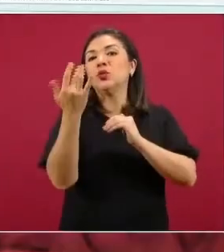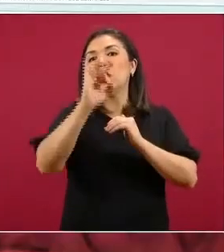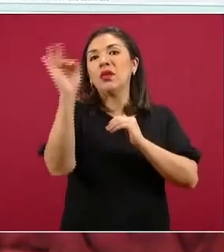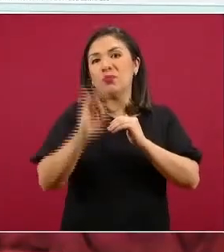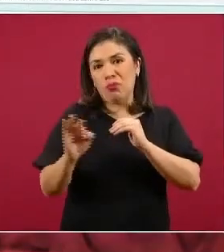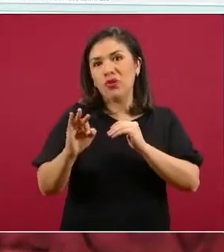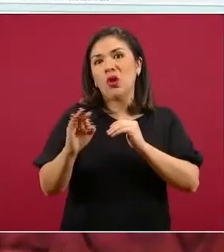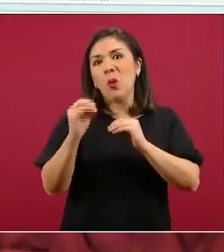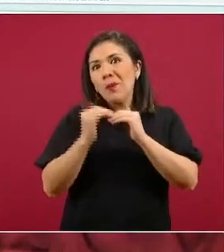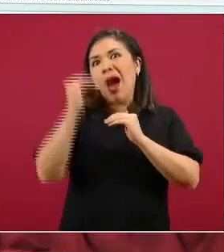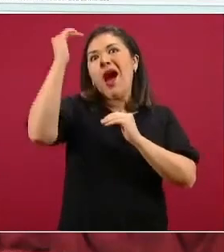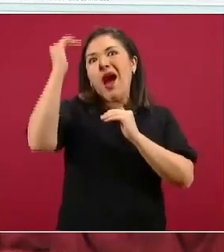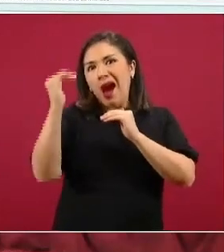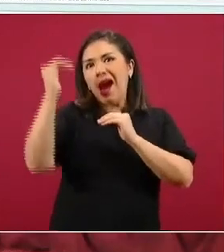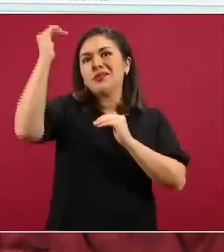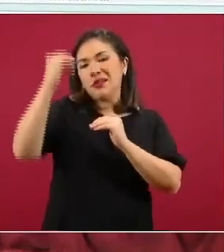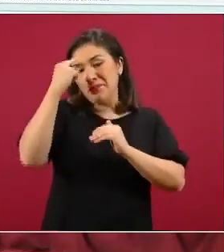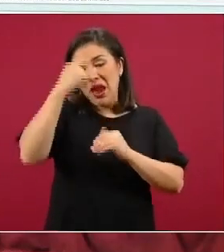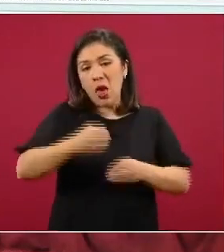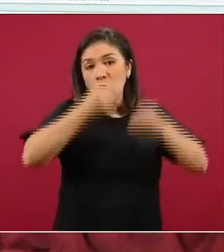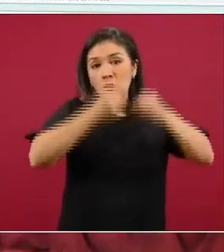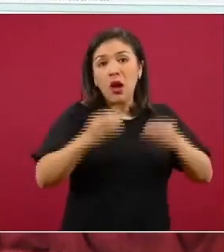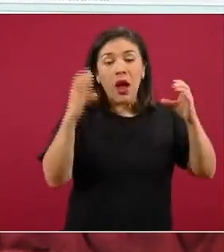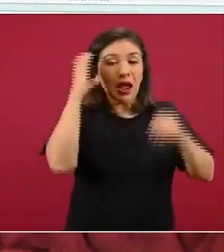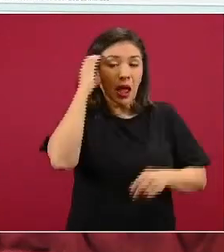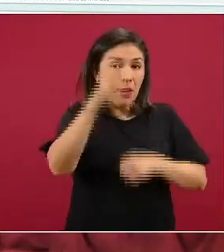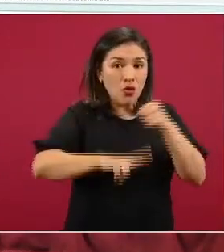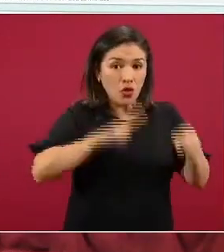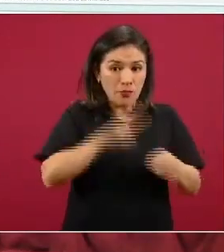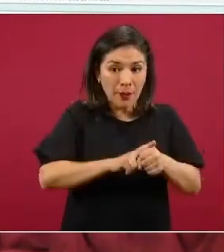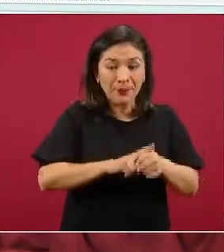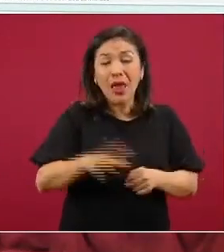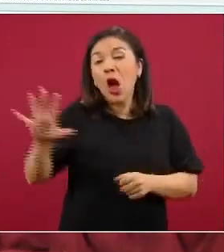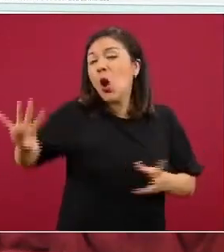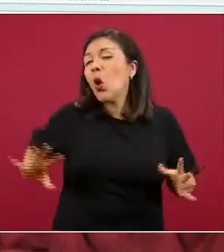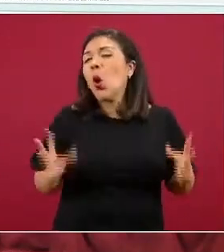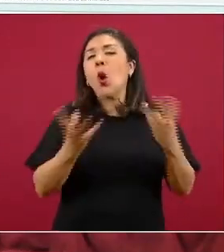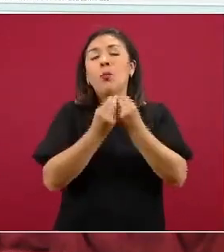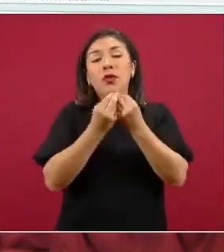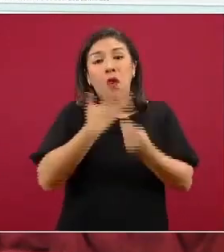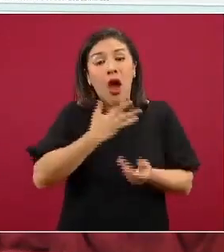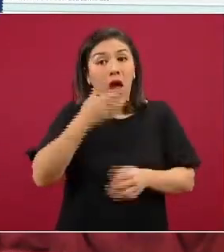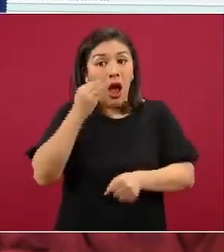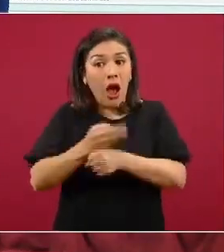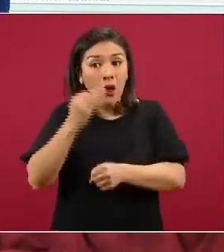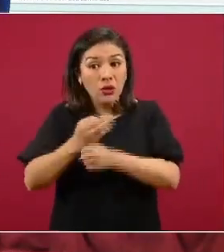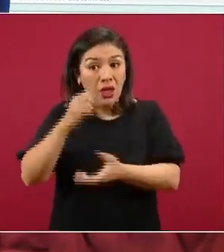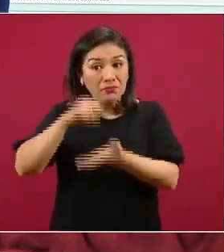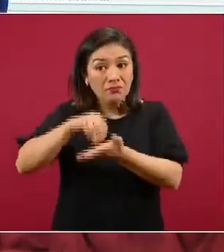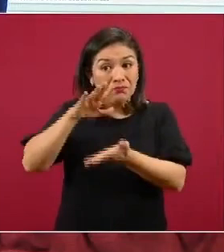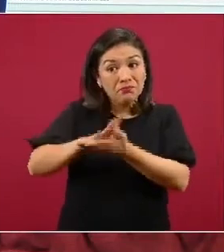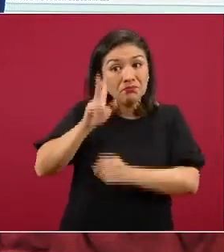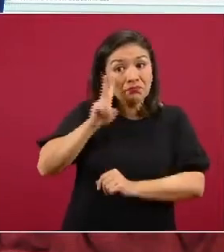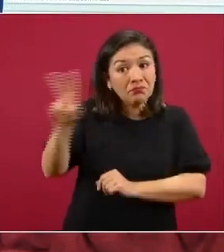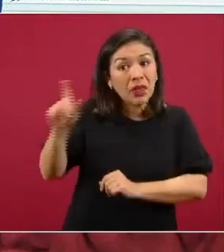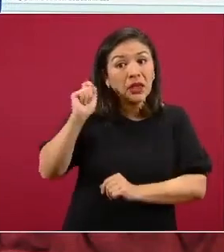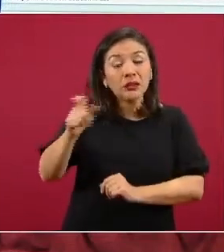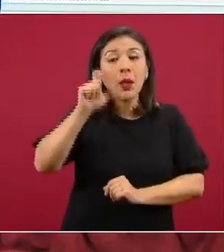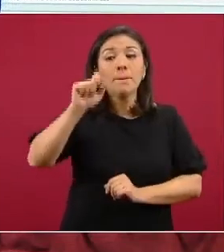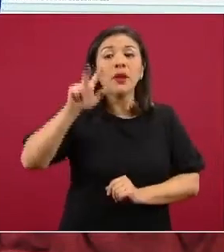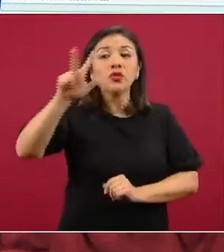o más en su ocupación de camas generales. El total de camas que tenemos actualmente registradas en esta red IDAC